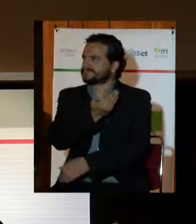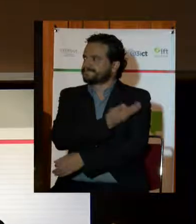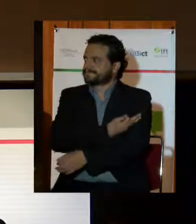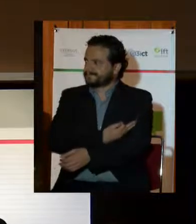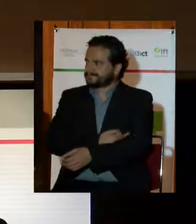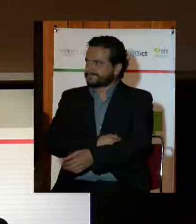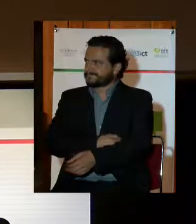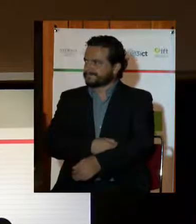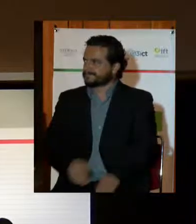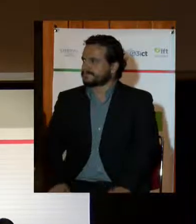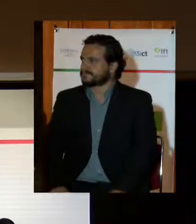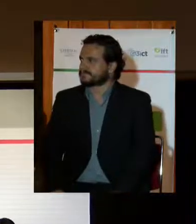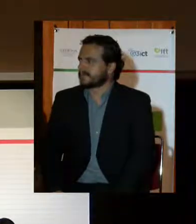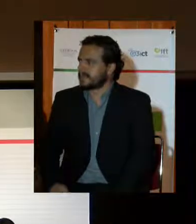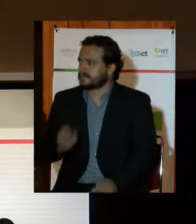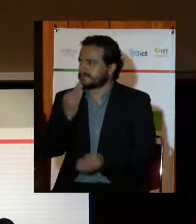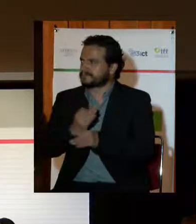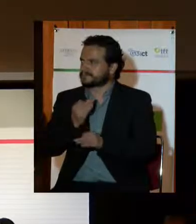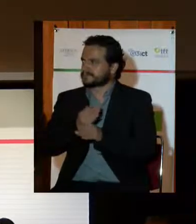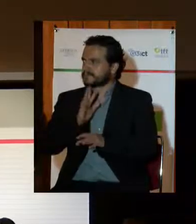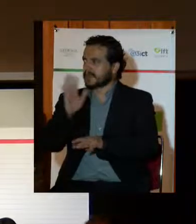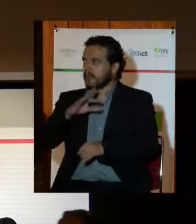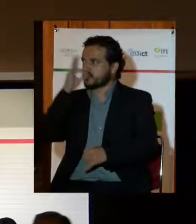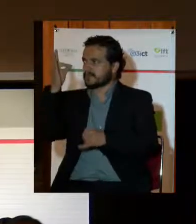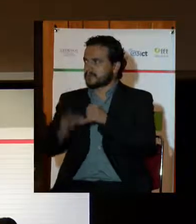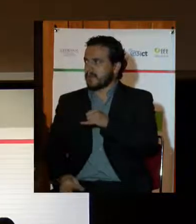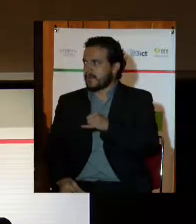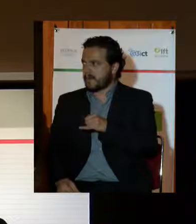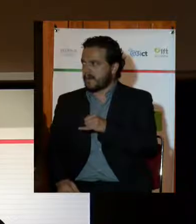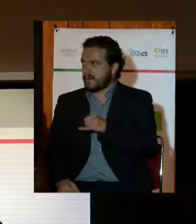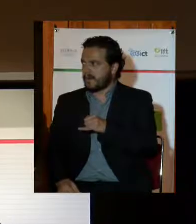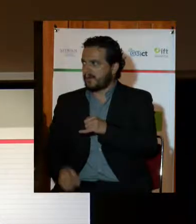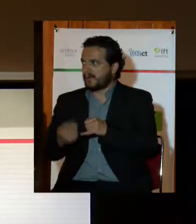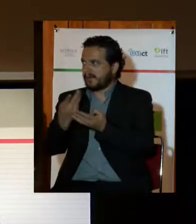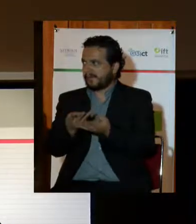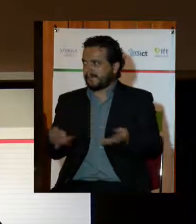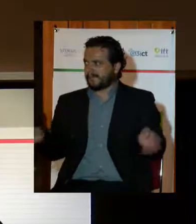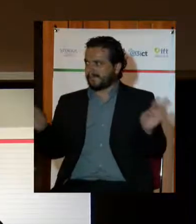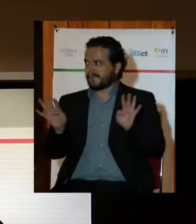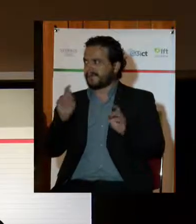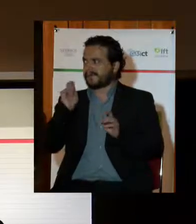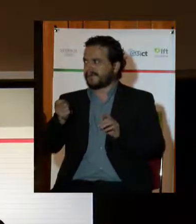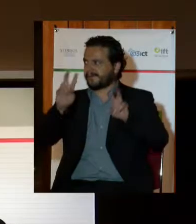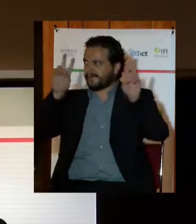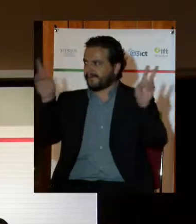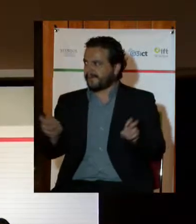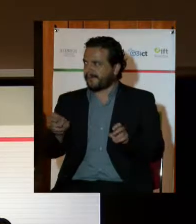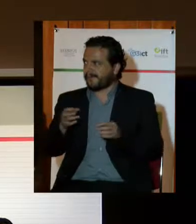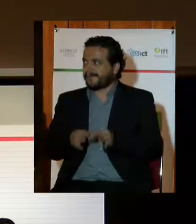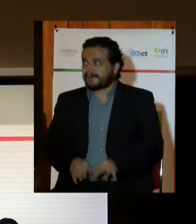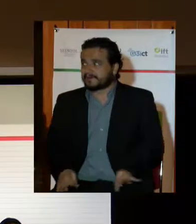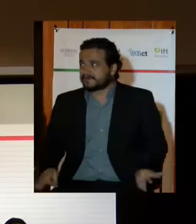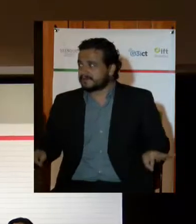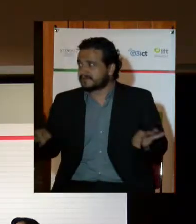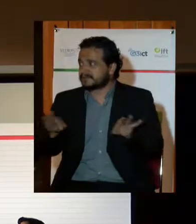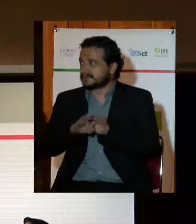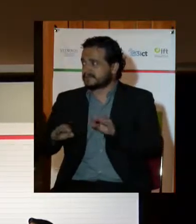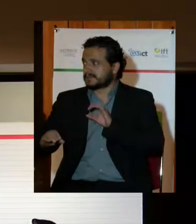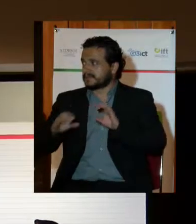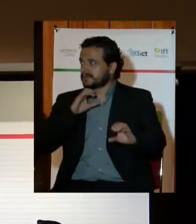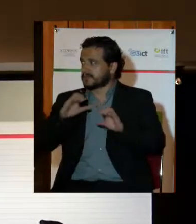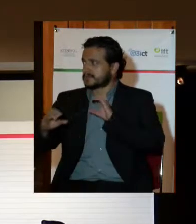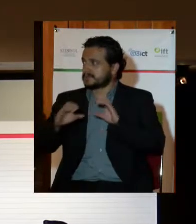Estamos en el último panel denominado La importancia de los servicios de telecomunicaciones y